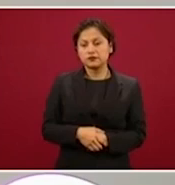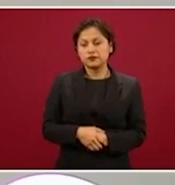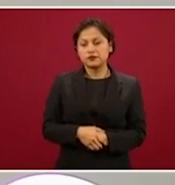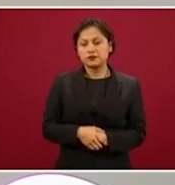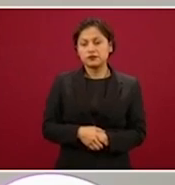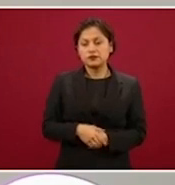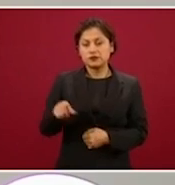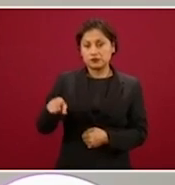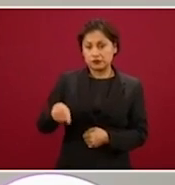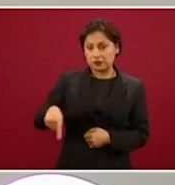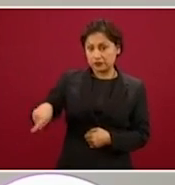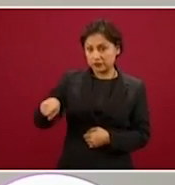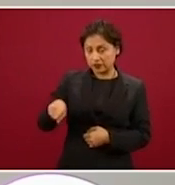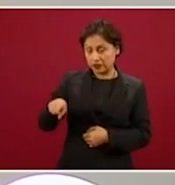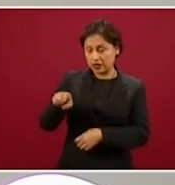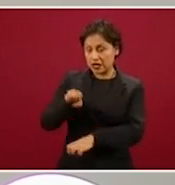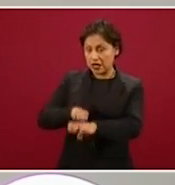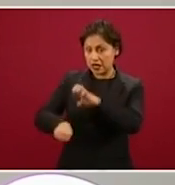hacían